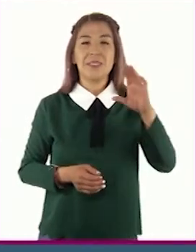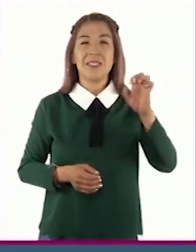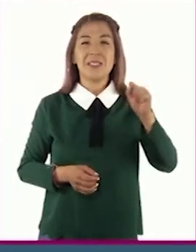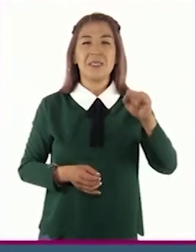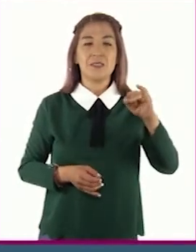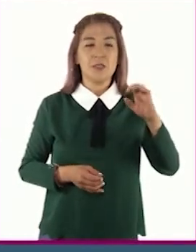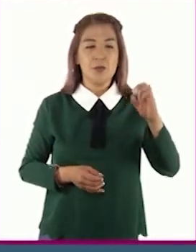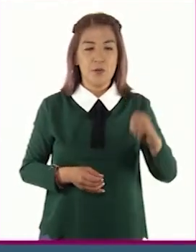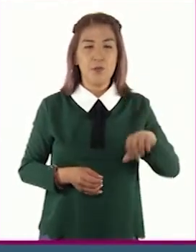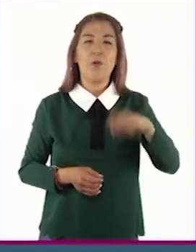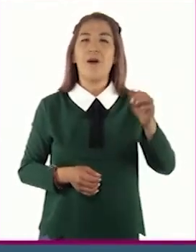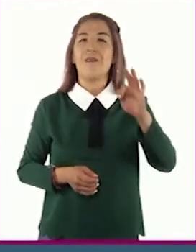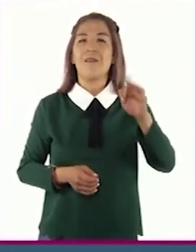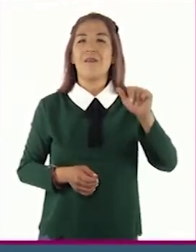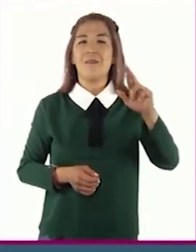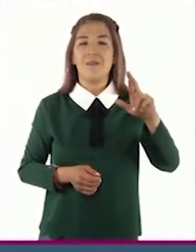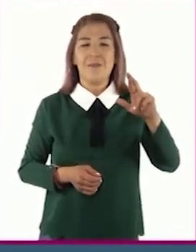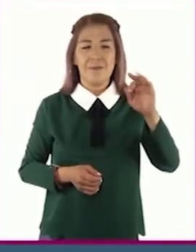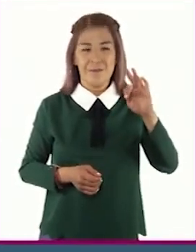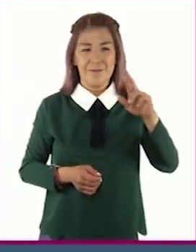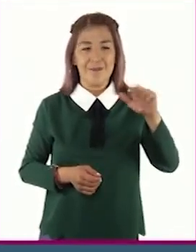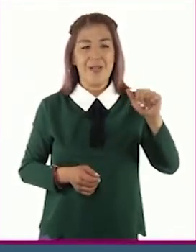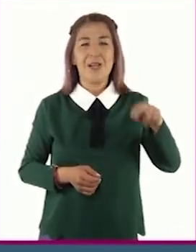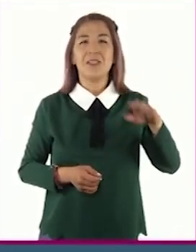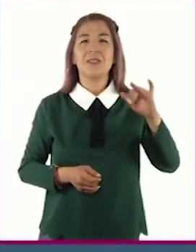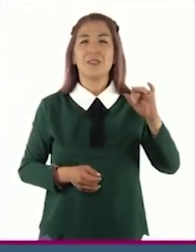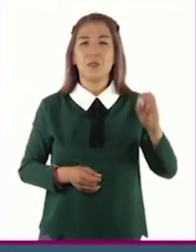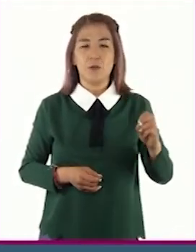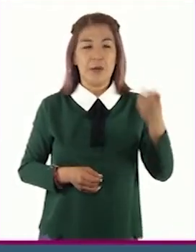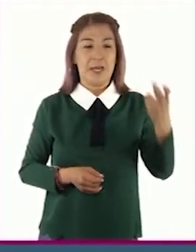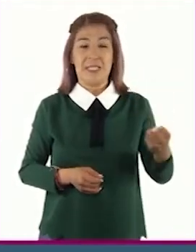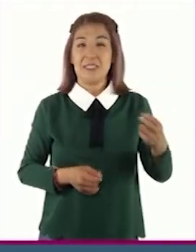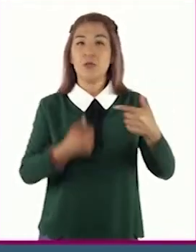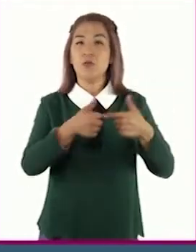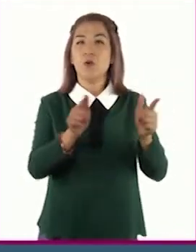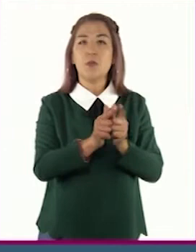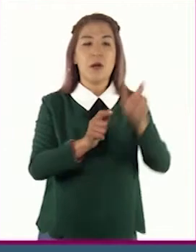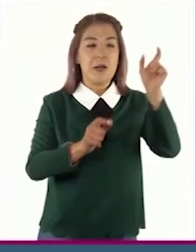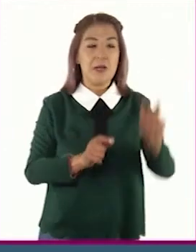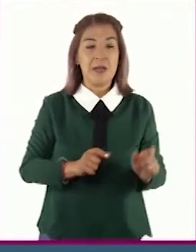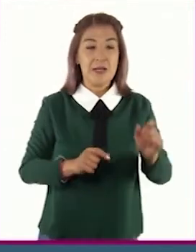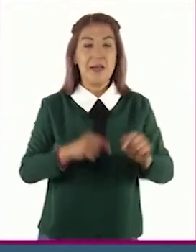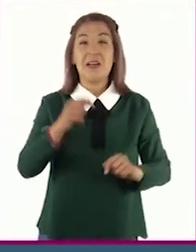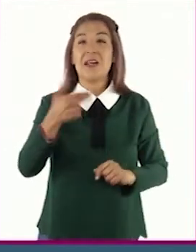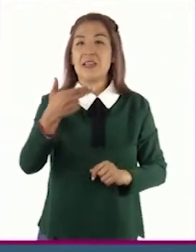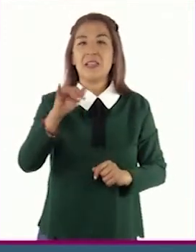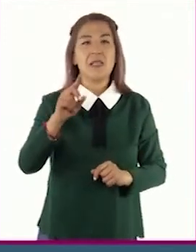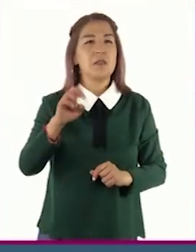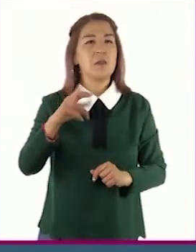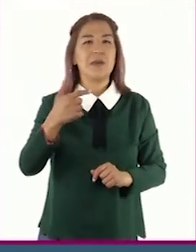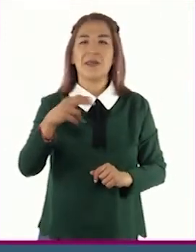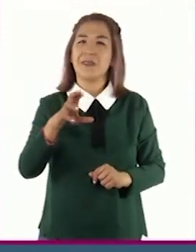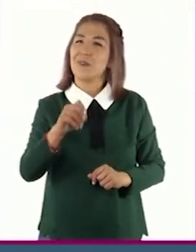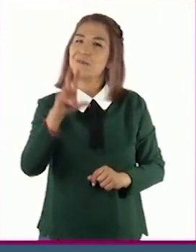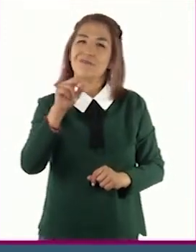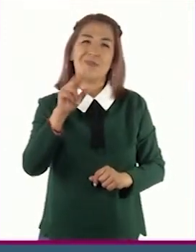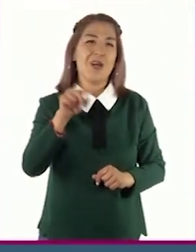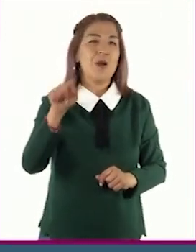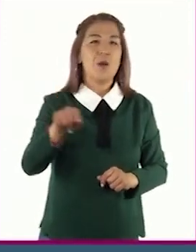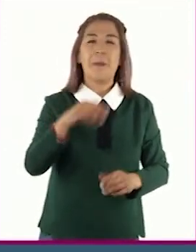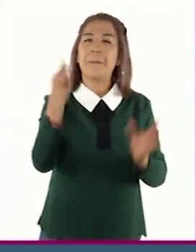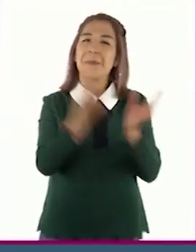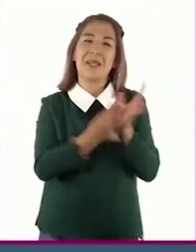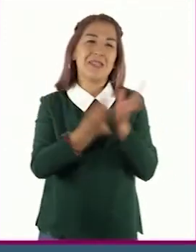y francio. Aunque se encuentra en este grupo, al hidrógeno no lo consideramos, porque es un no